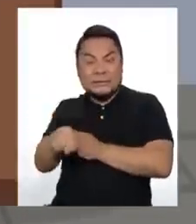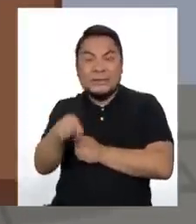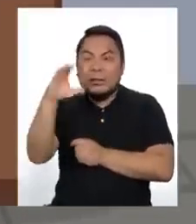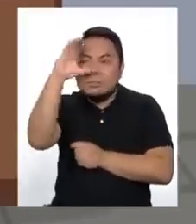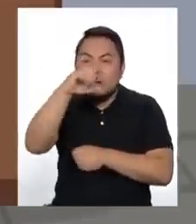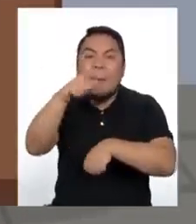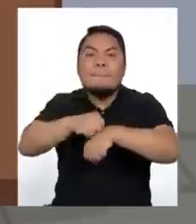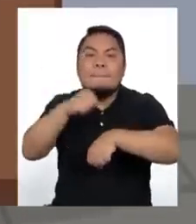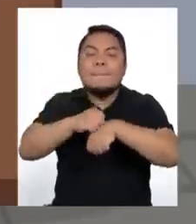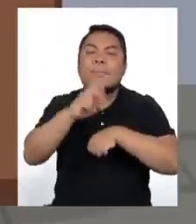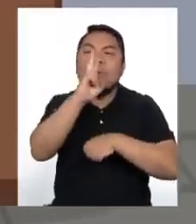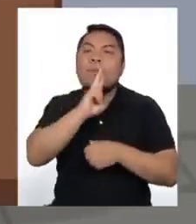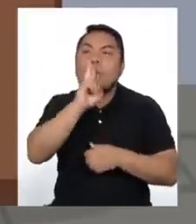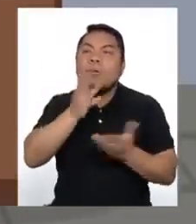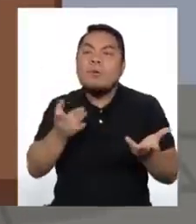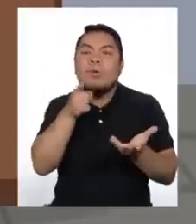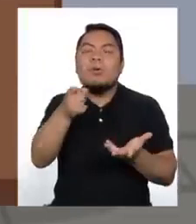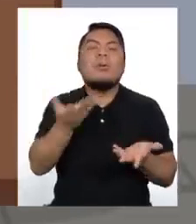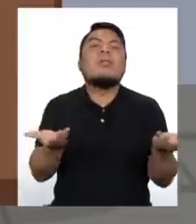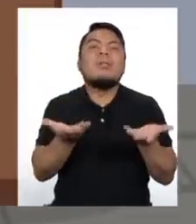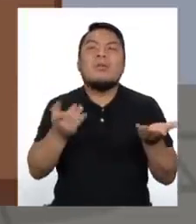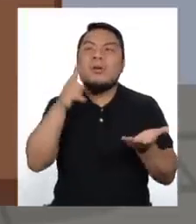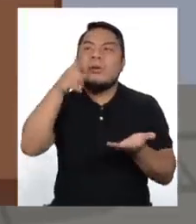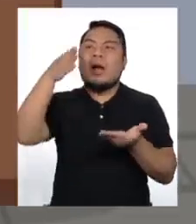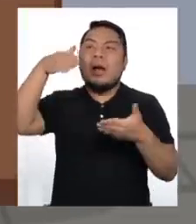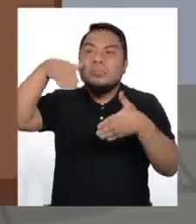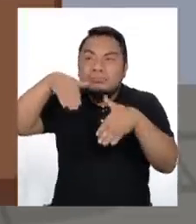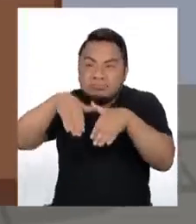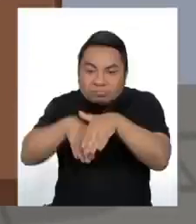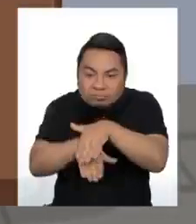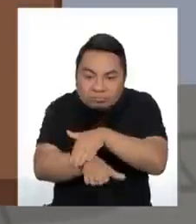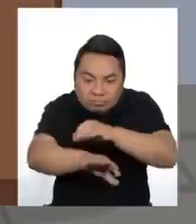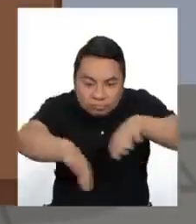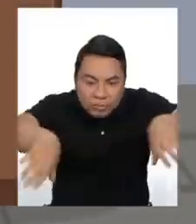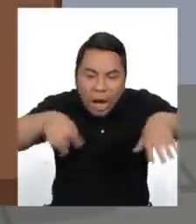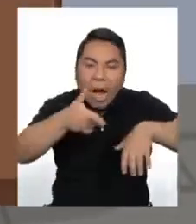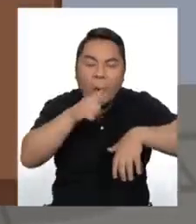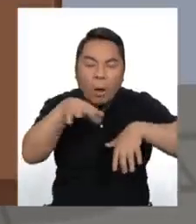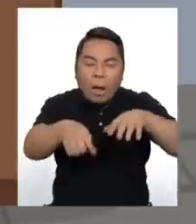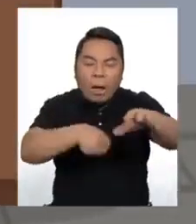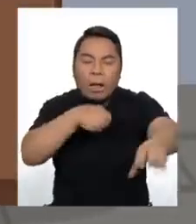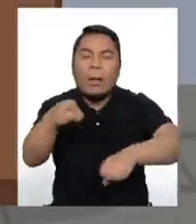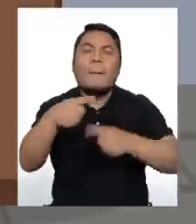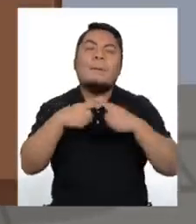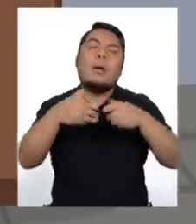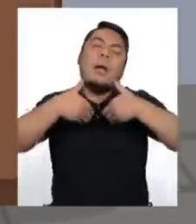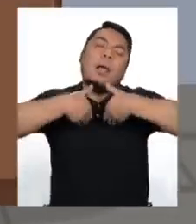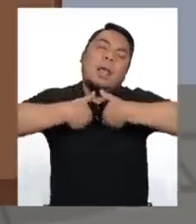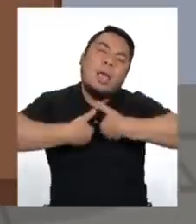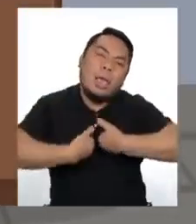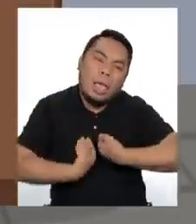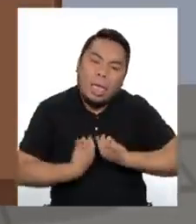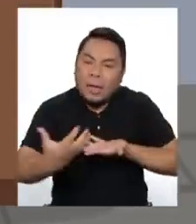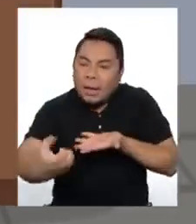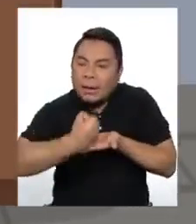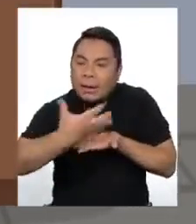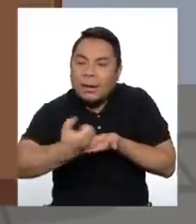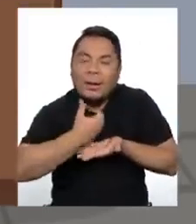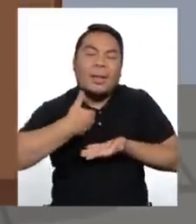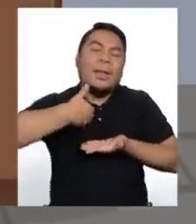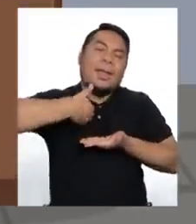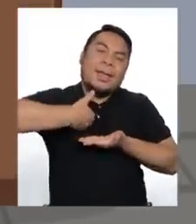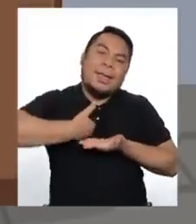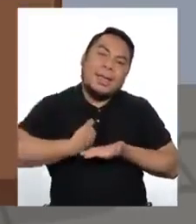piedras rojas, tuvo que adentrarse en él y terminaba muy agotado luego de recolectarlas.